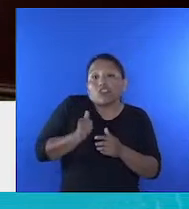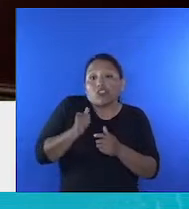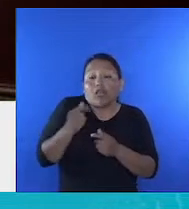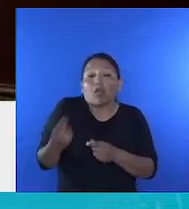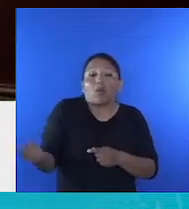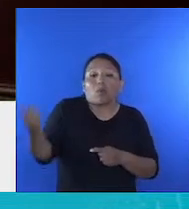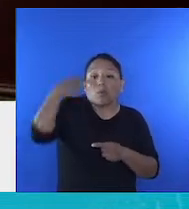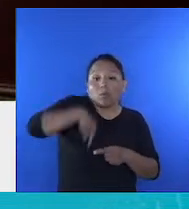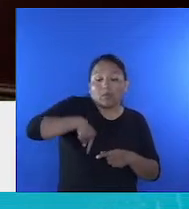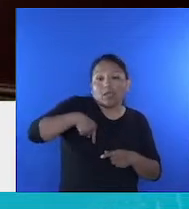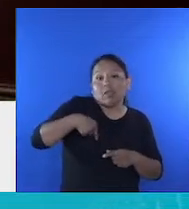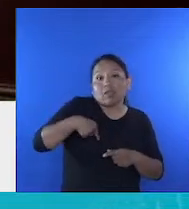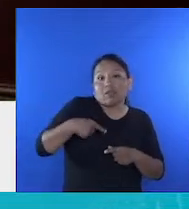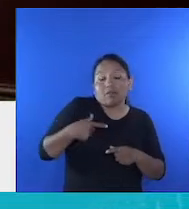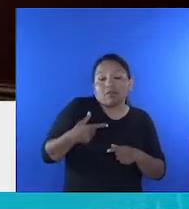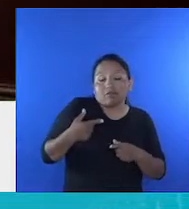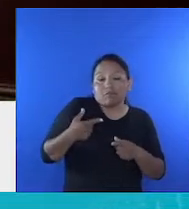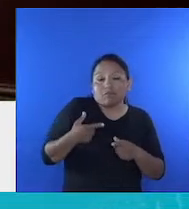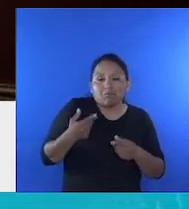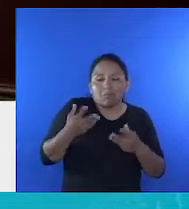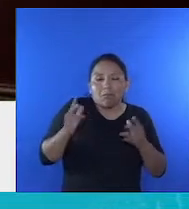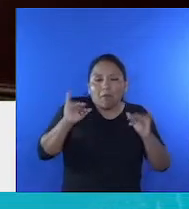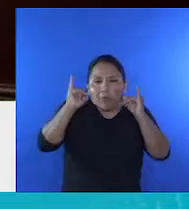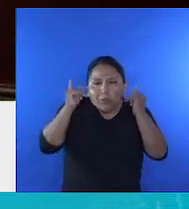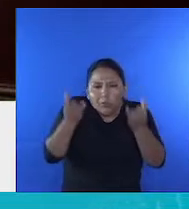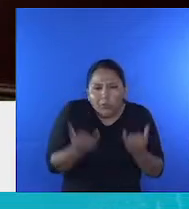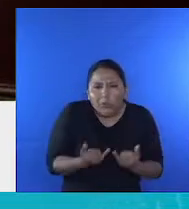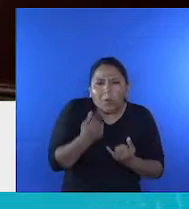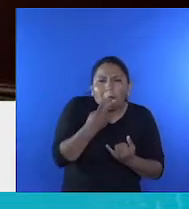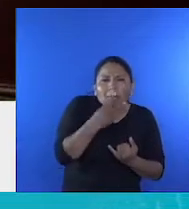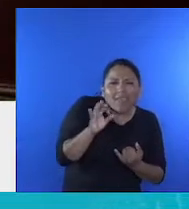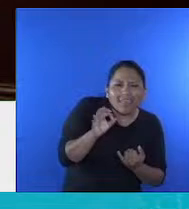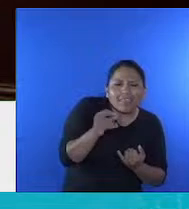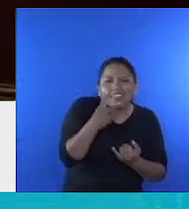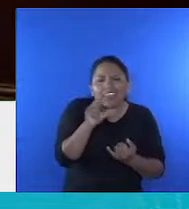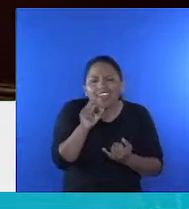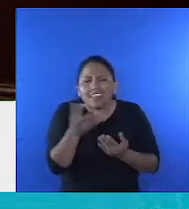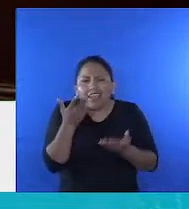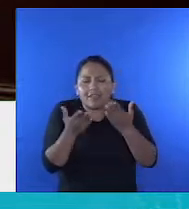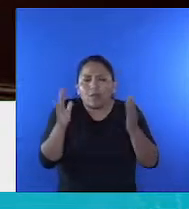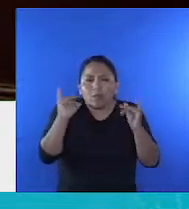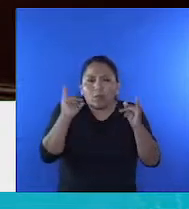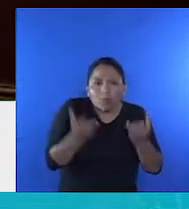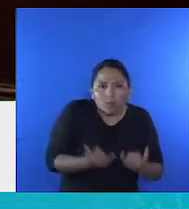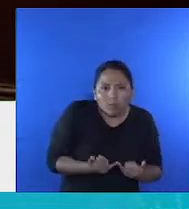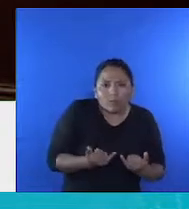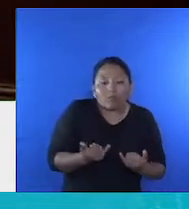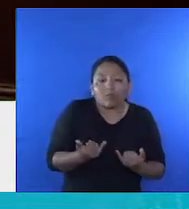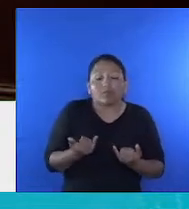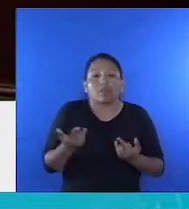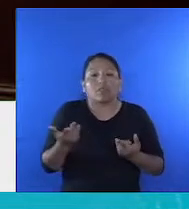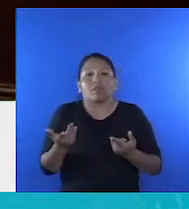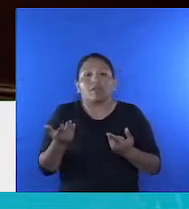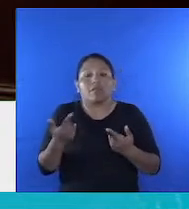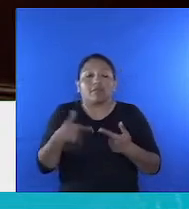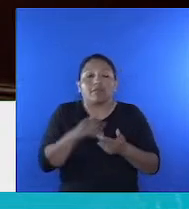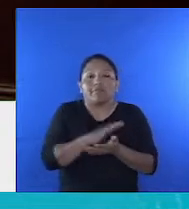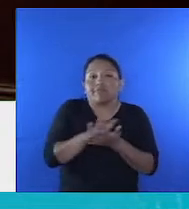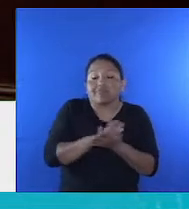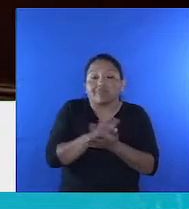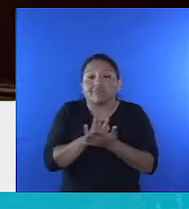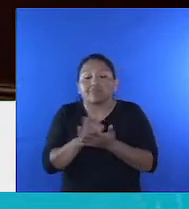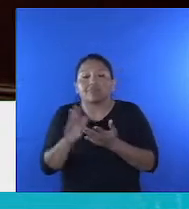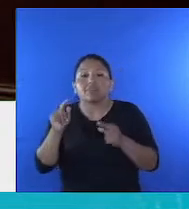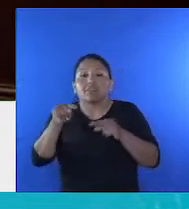es que habían perdido entre 20 y 30 kilos, situación que no se dio cuando después se desclasifican por directiva